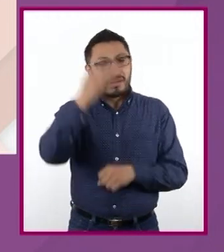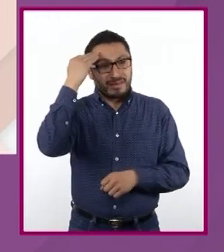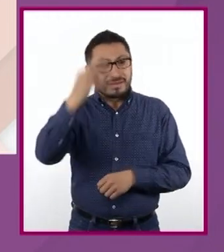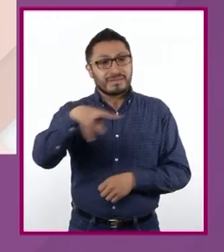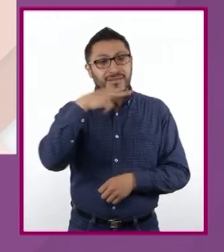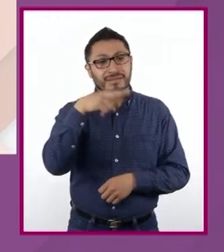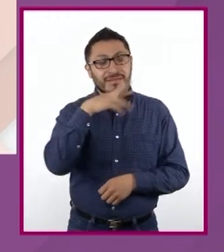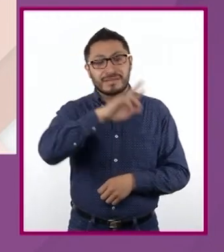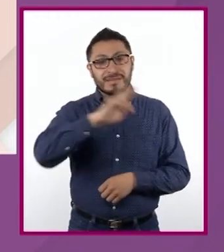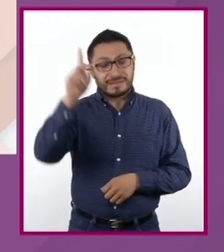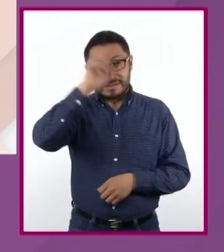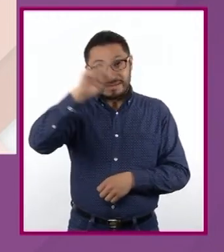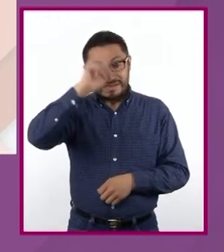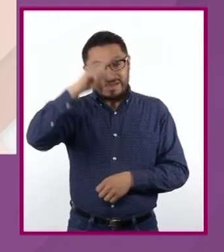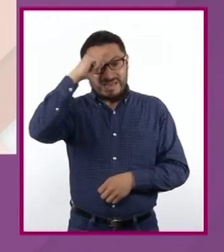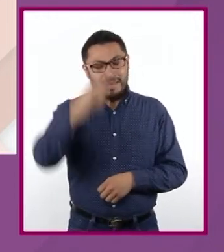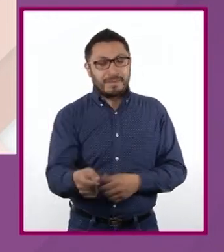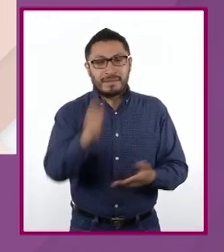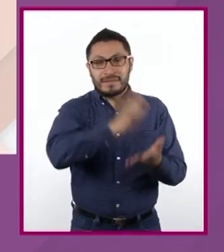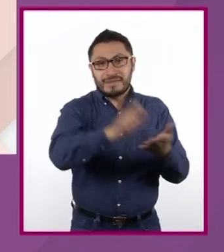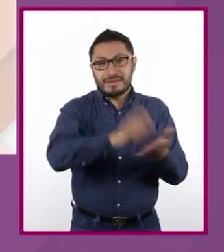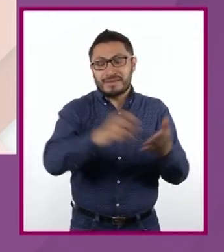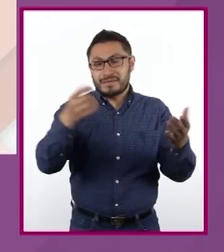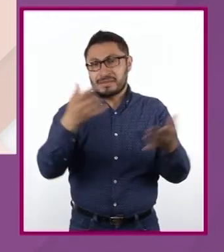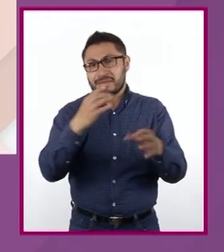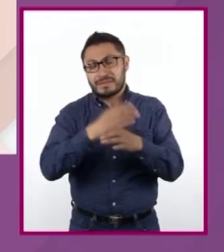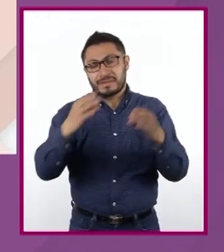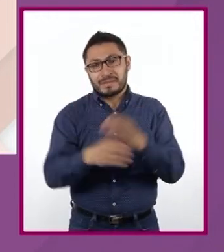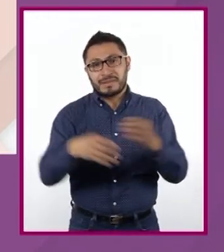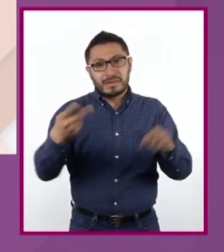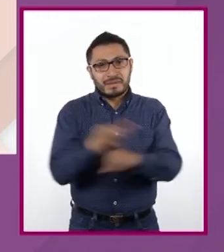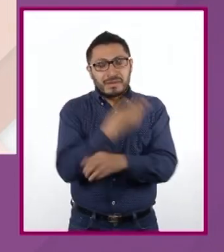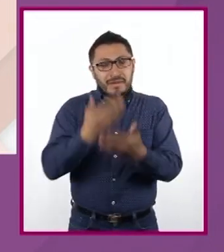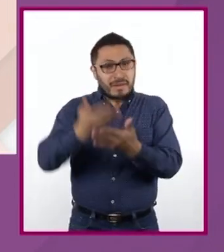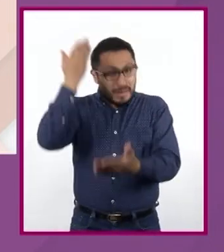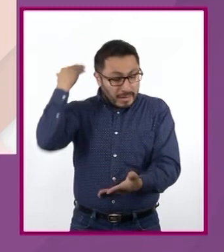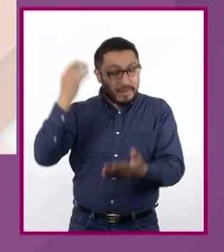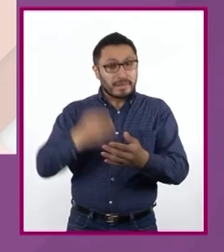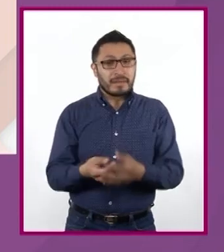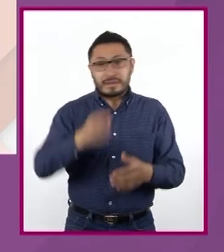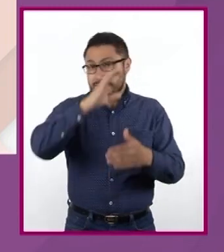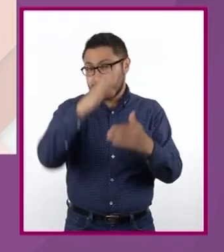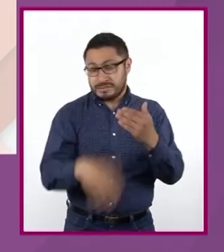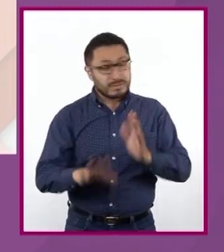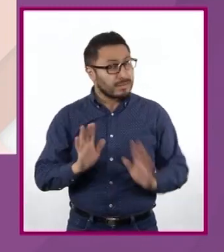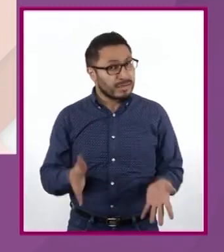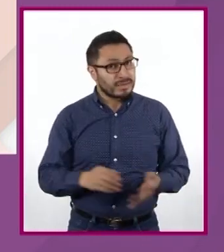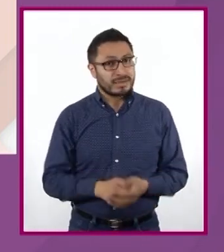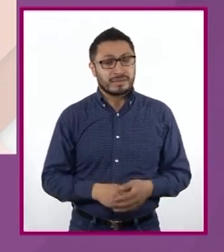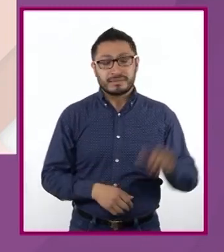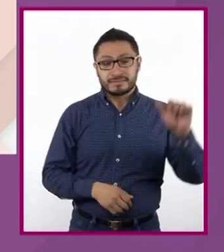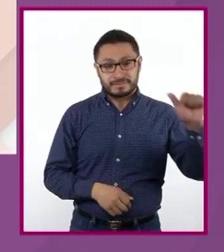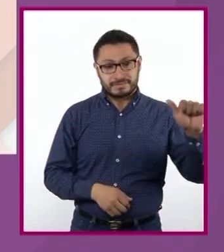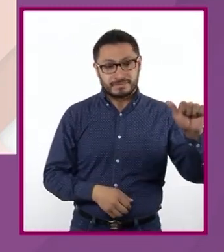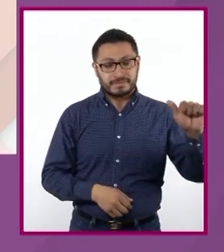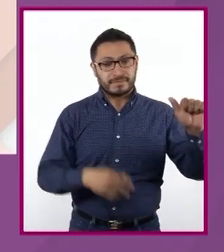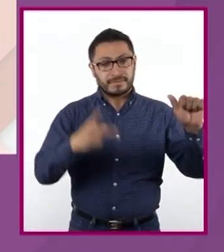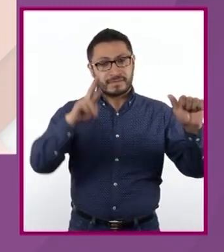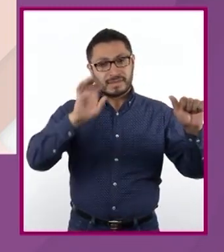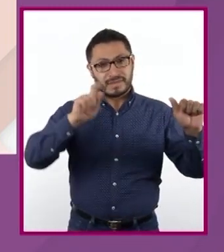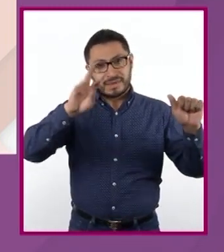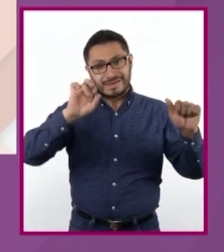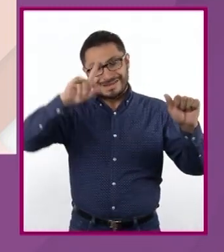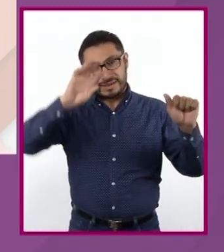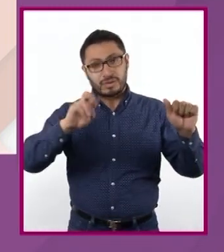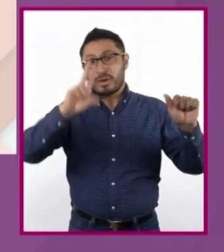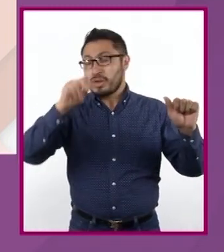verbal es recomendable para narrar hechos que sucedieron en el pasado y se concluyeron? A. Pretérito